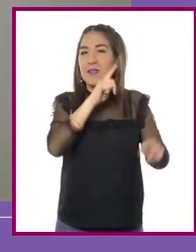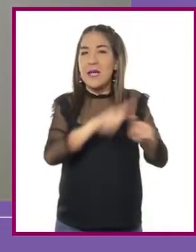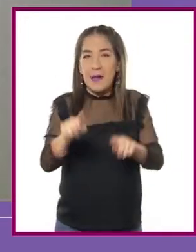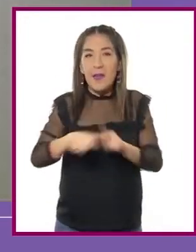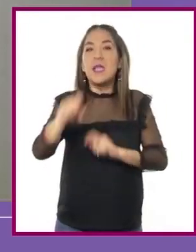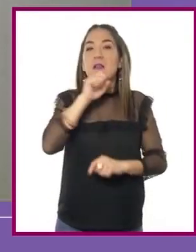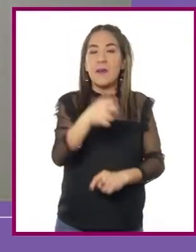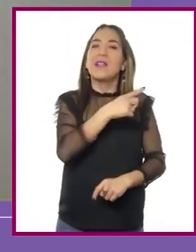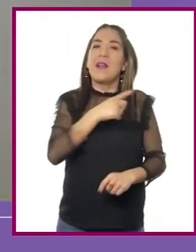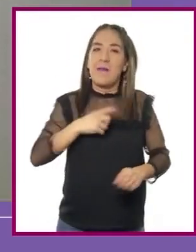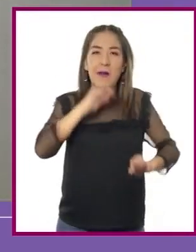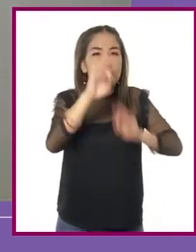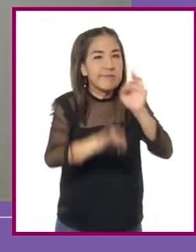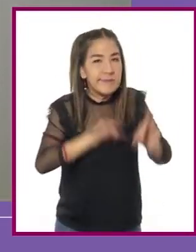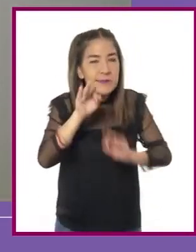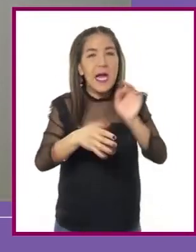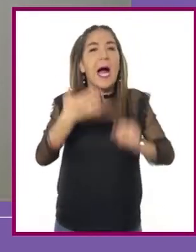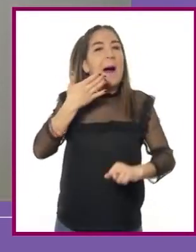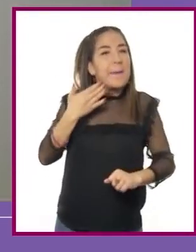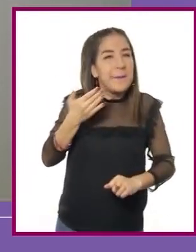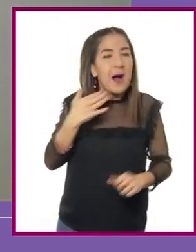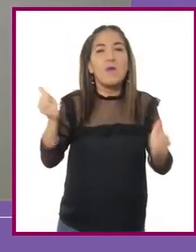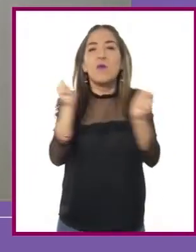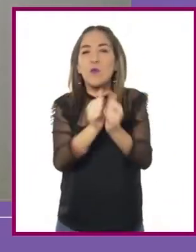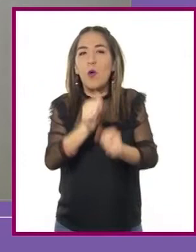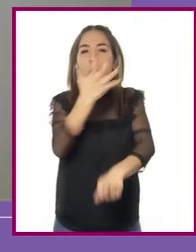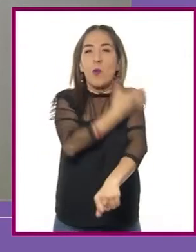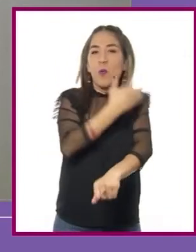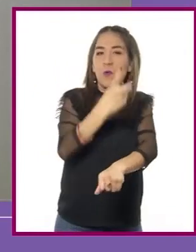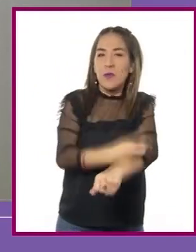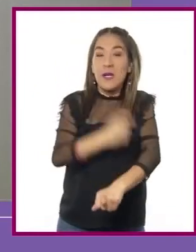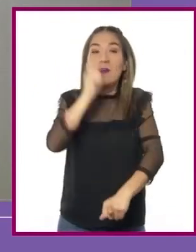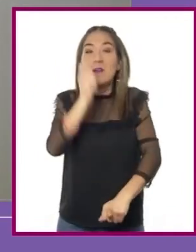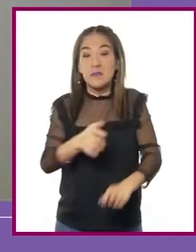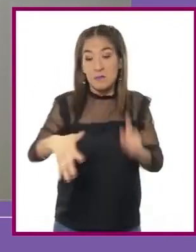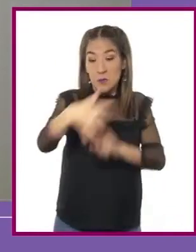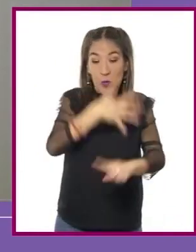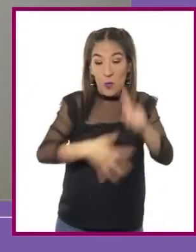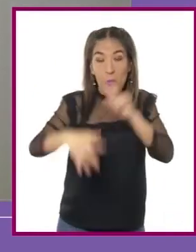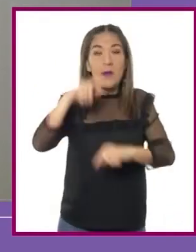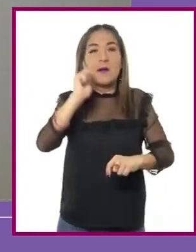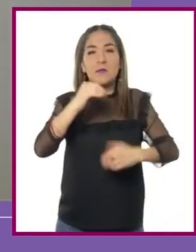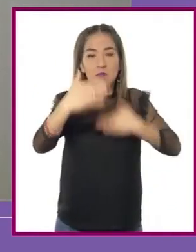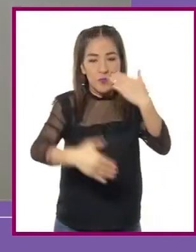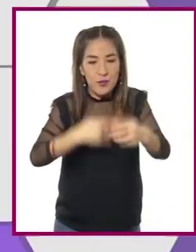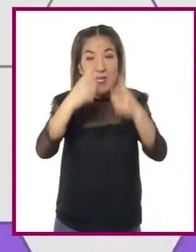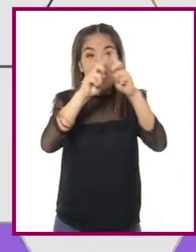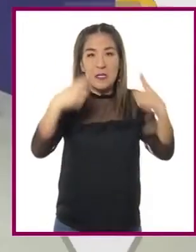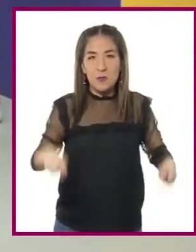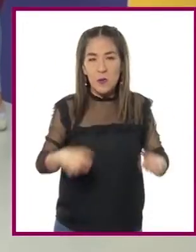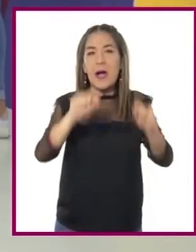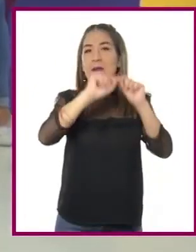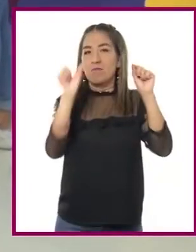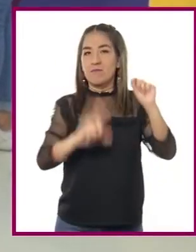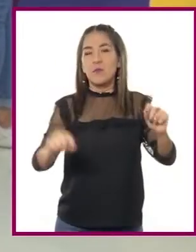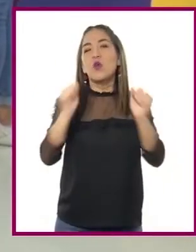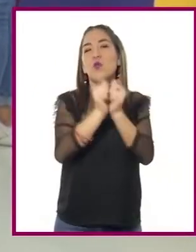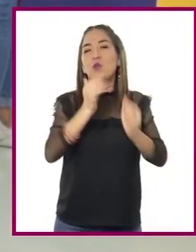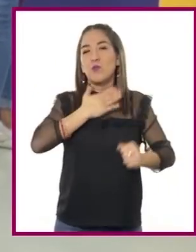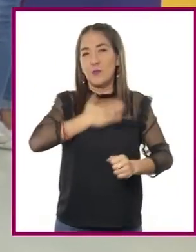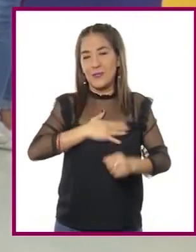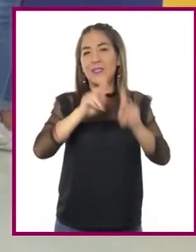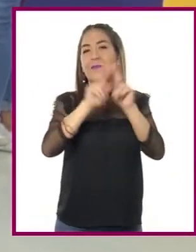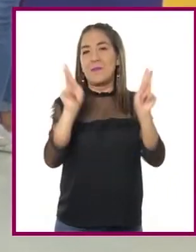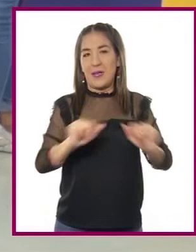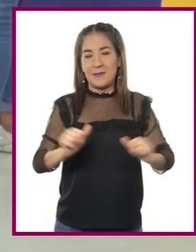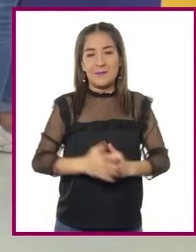actuar amablemente y con honestidad, procurando siempre que el país se desarrolle con justicia y paz. La maestra